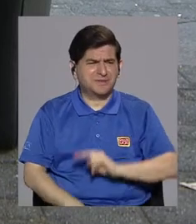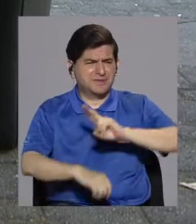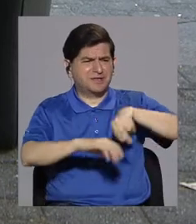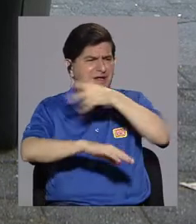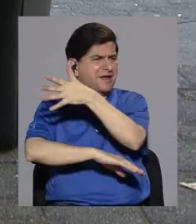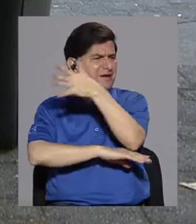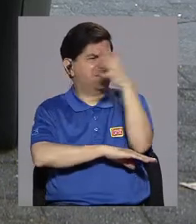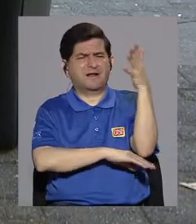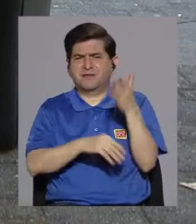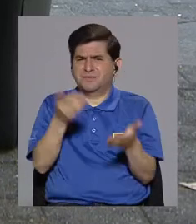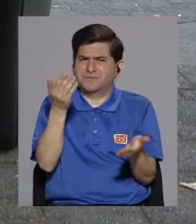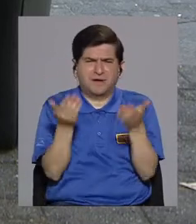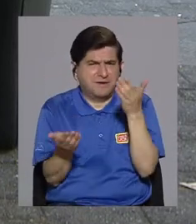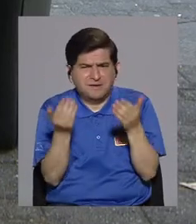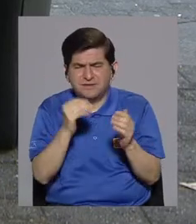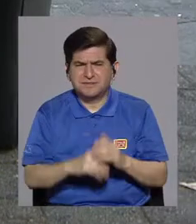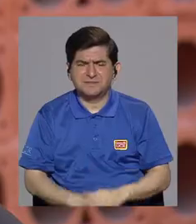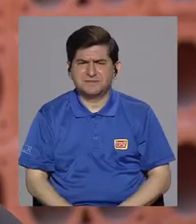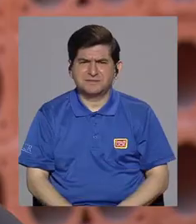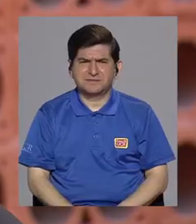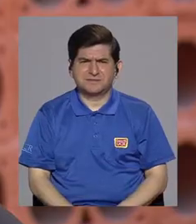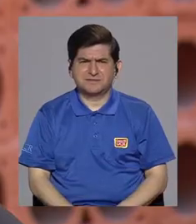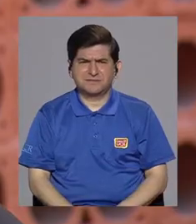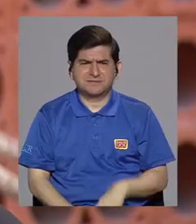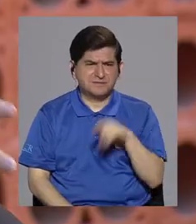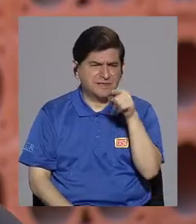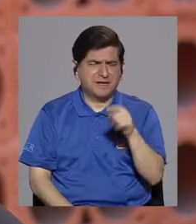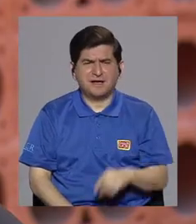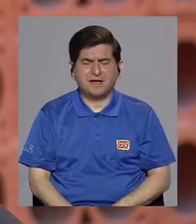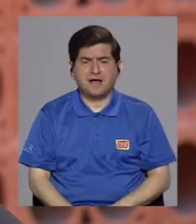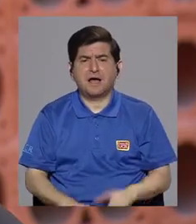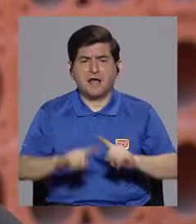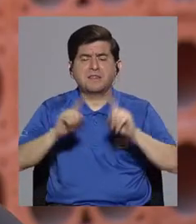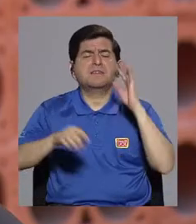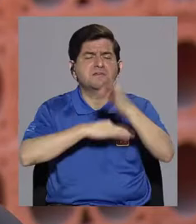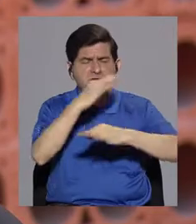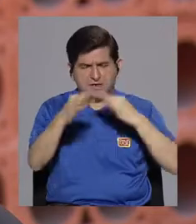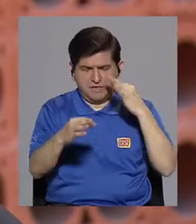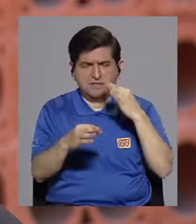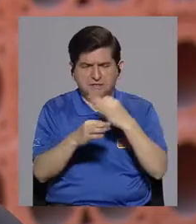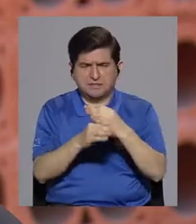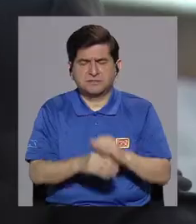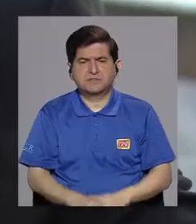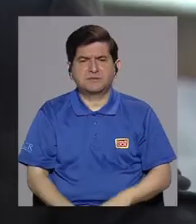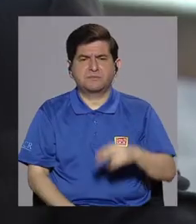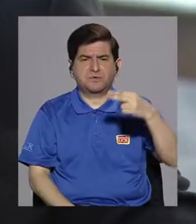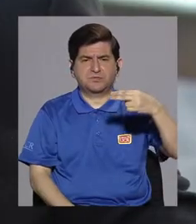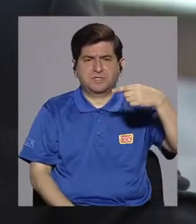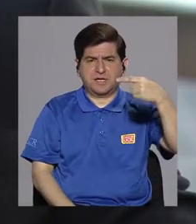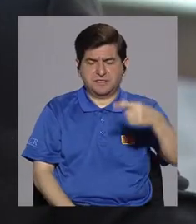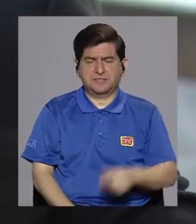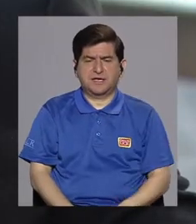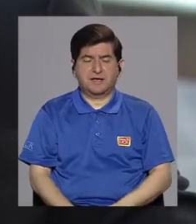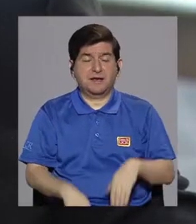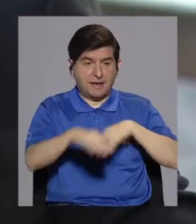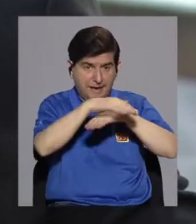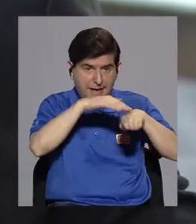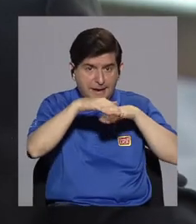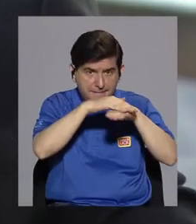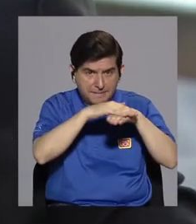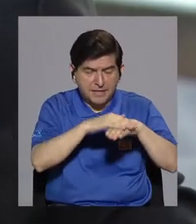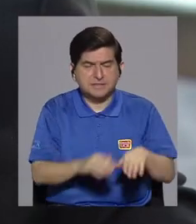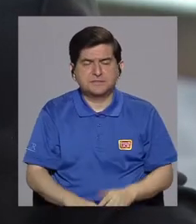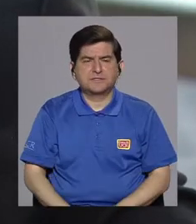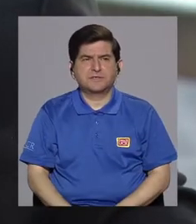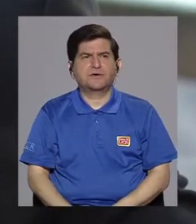la naturaleza estaría en la corteza? Hay distintas especies de mercurio, digamos, está el mercurio elemental.